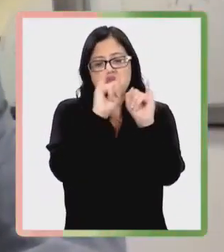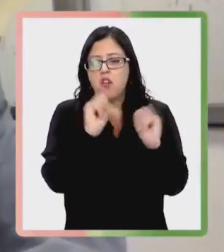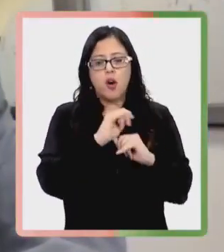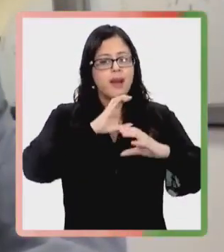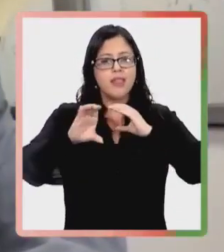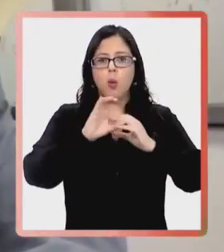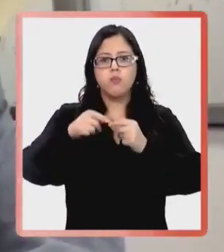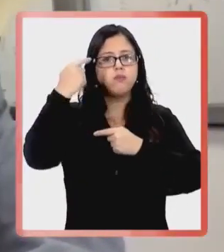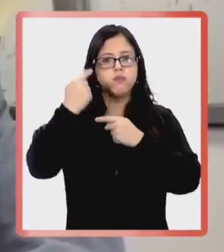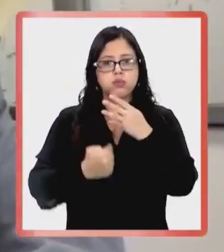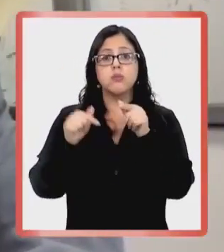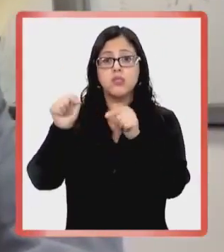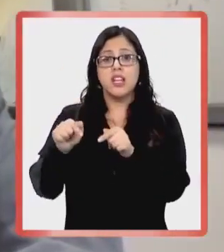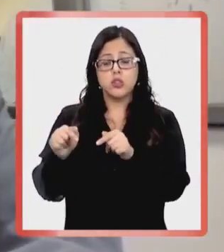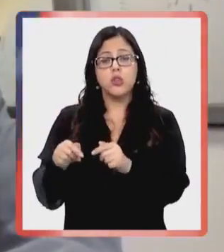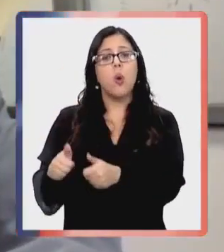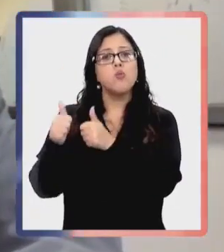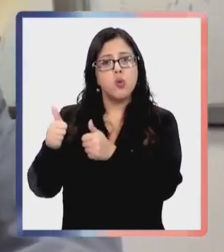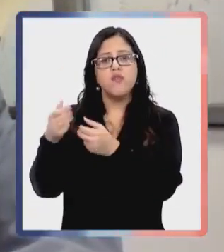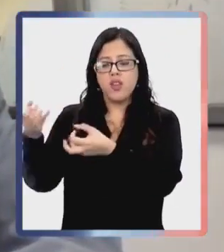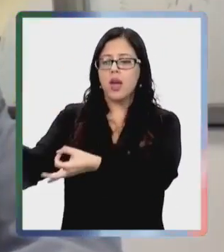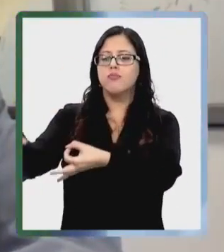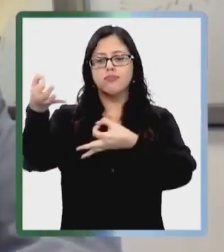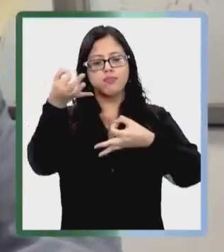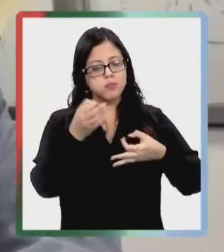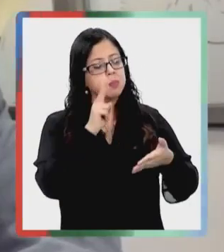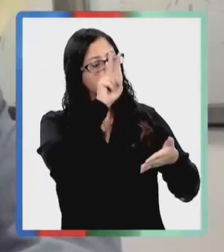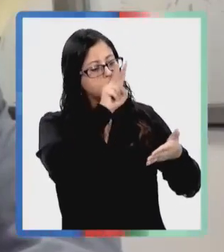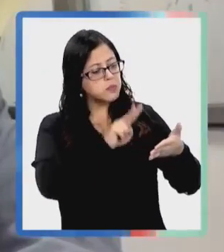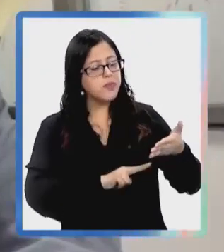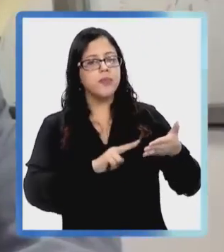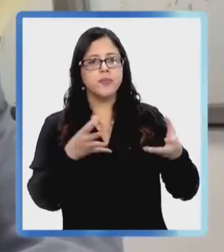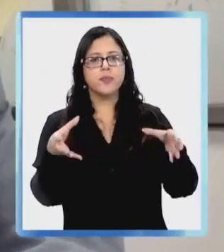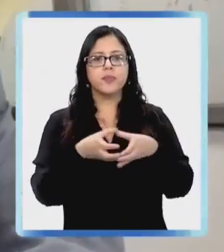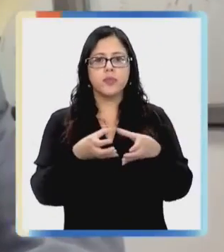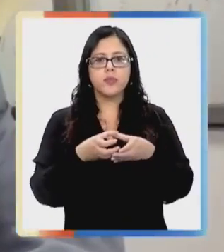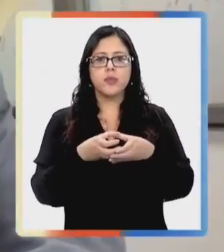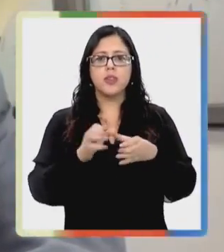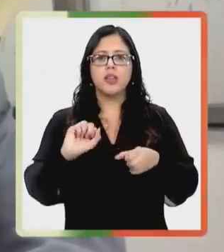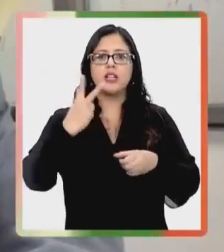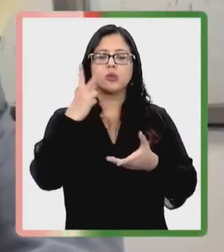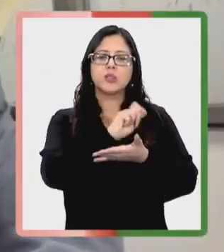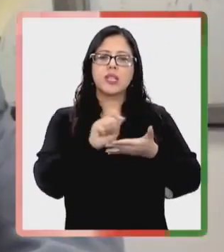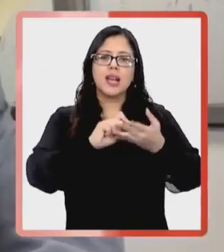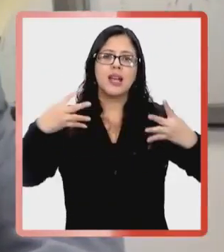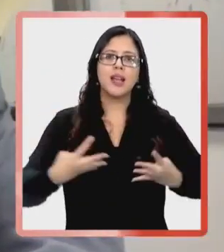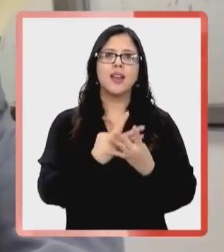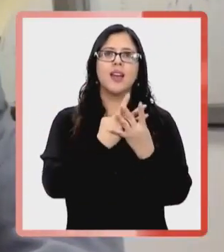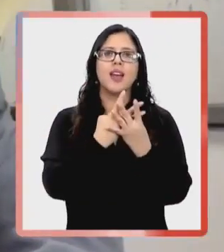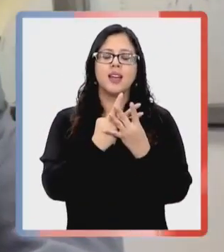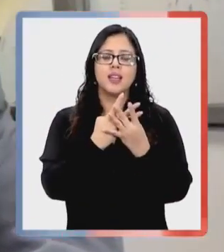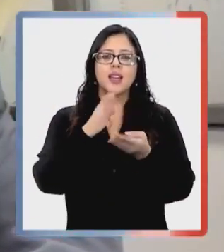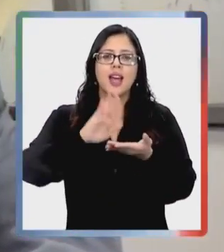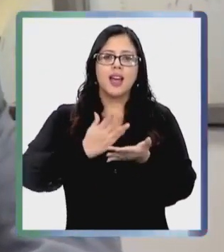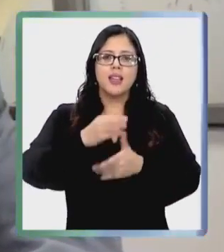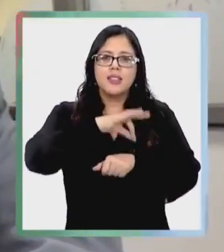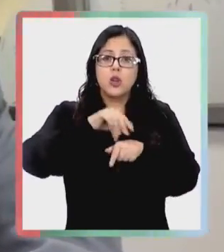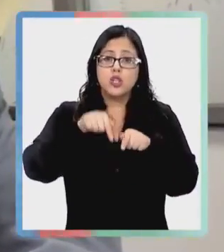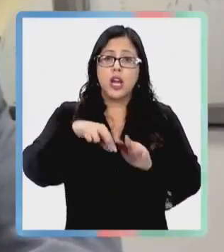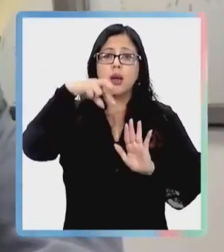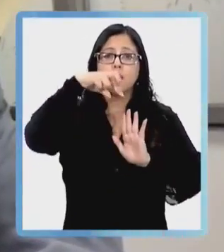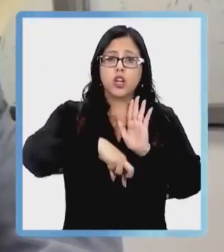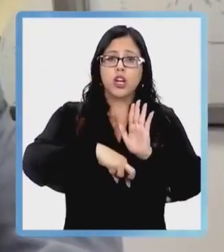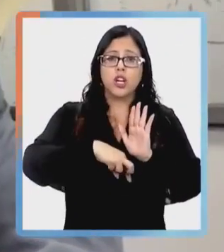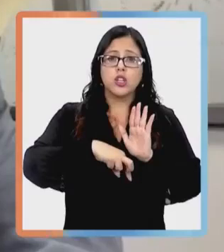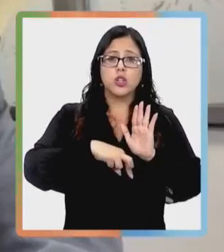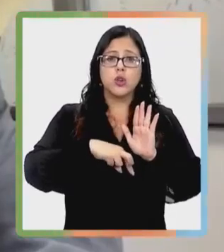Entonces, eso fue muy bien acogido por el equipo de la Subsecretaría de Redes Asistenciales e instalaron un proyecto